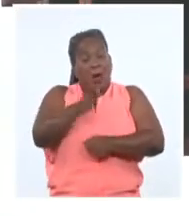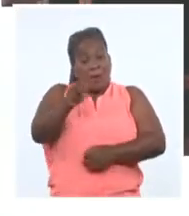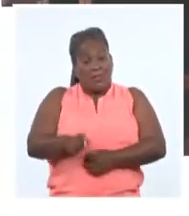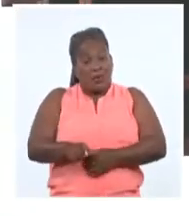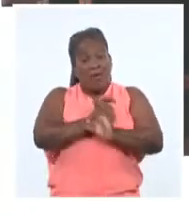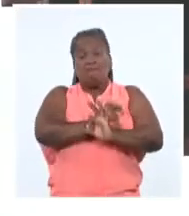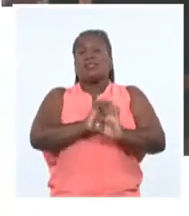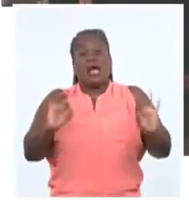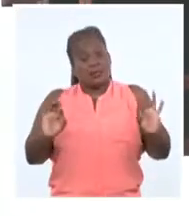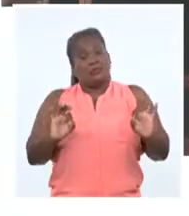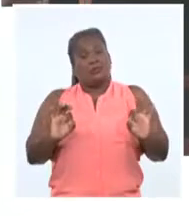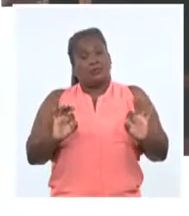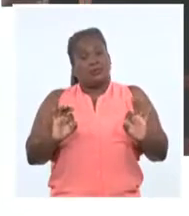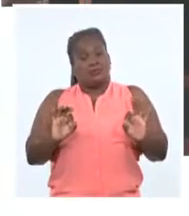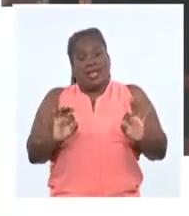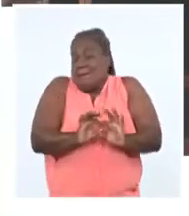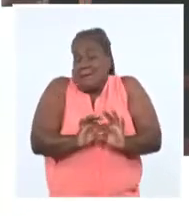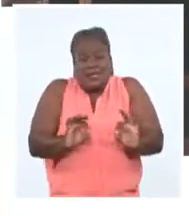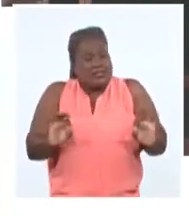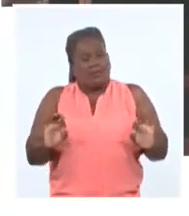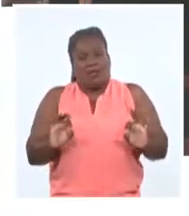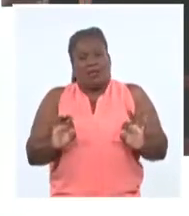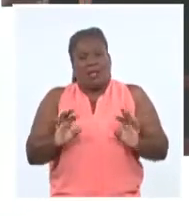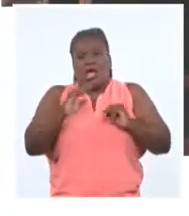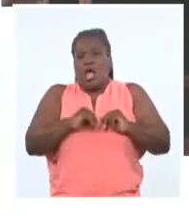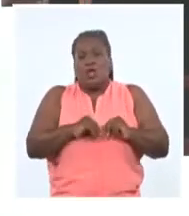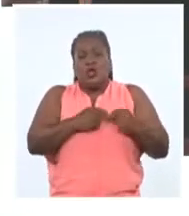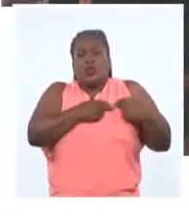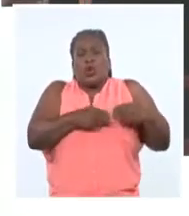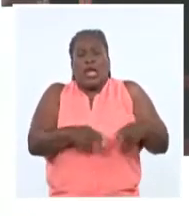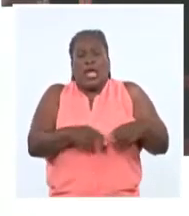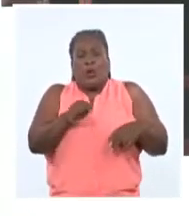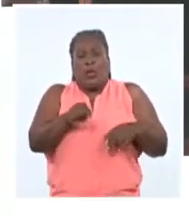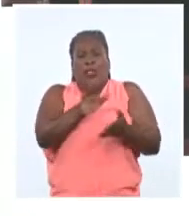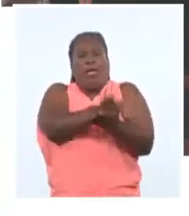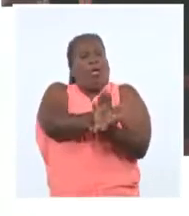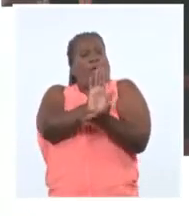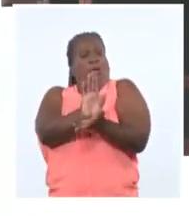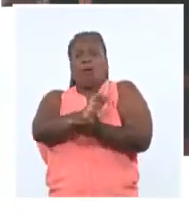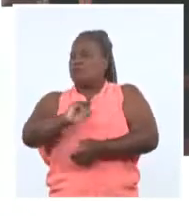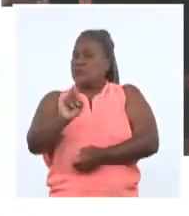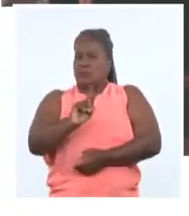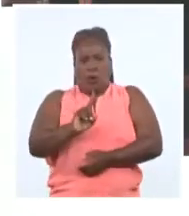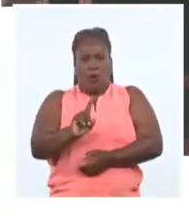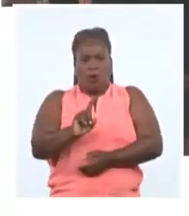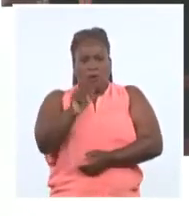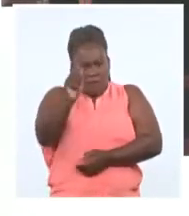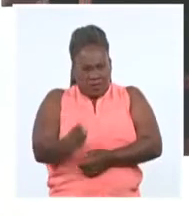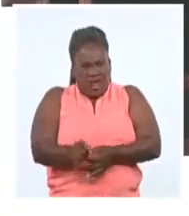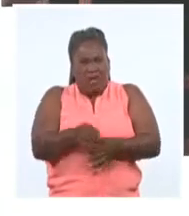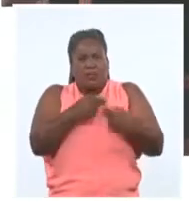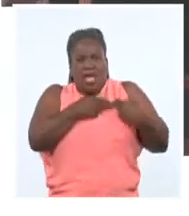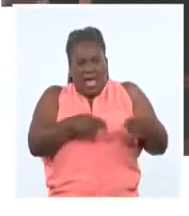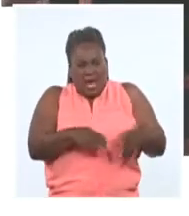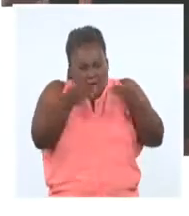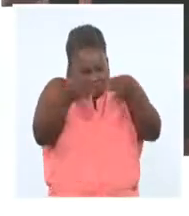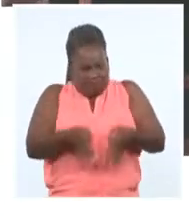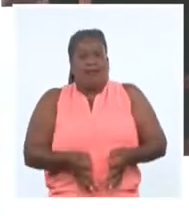excepcionales. No son héroes de mármol, no son, o sea, son reales. Reales porque